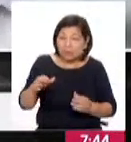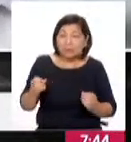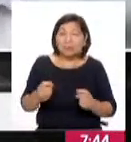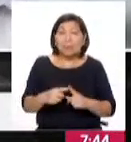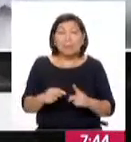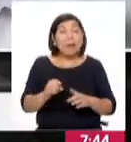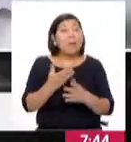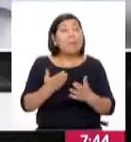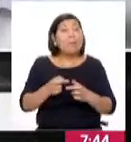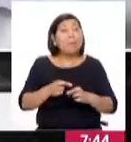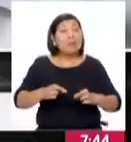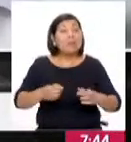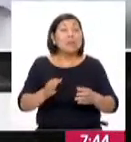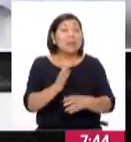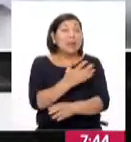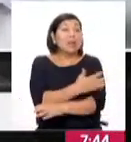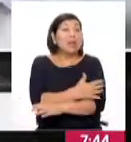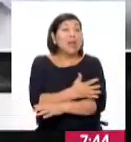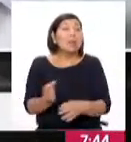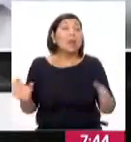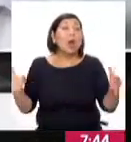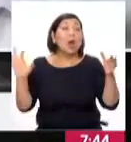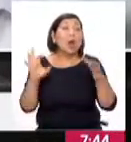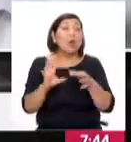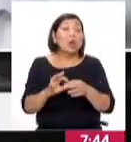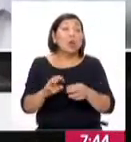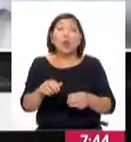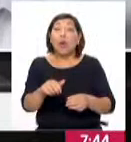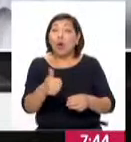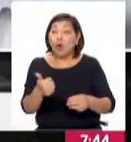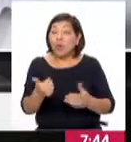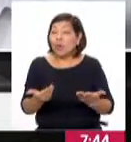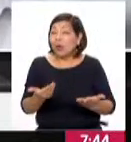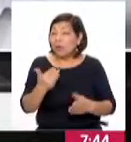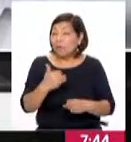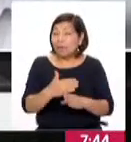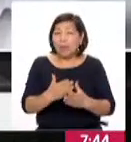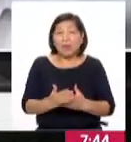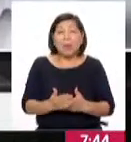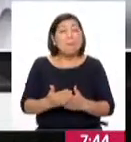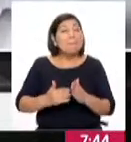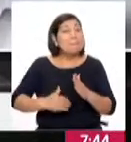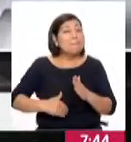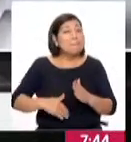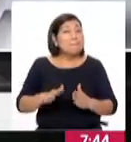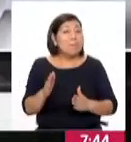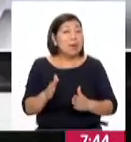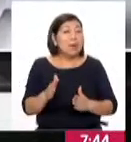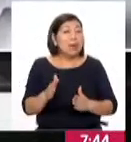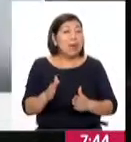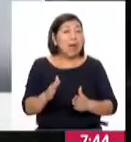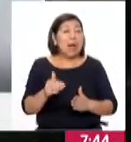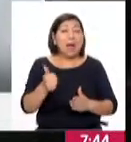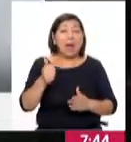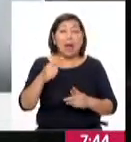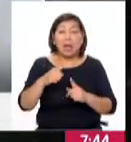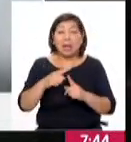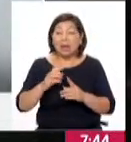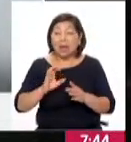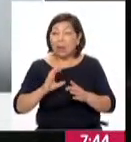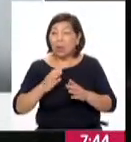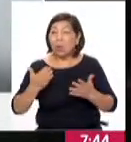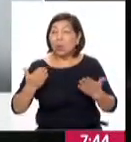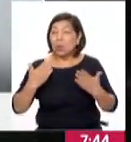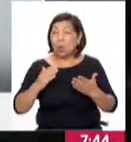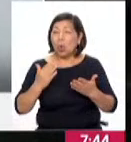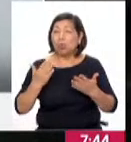Pacífico no la selva está asociada a otros modos de variabilidad más que nada en la zona del Atlántico que tan frío